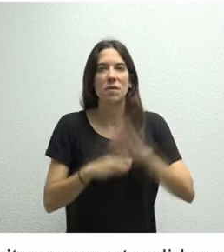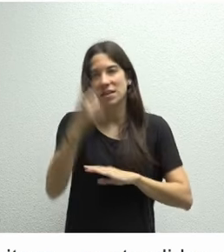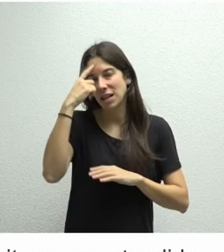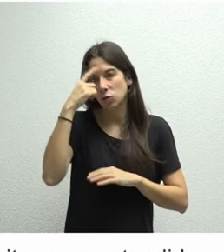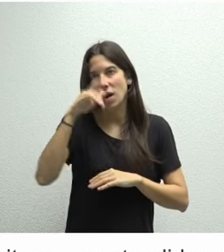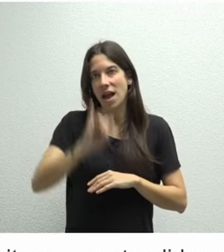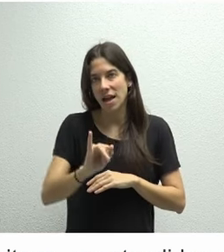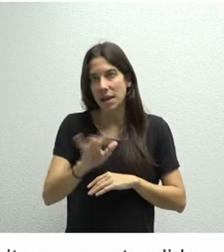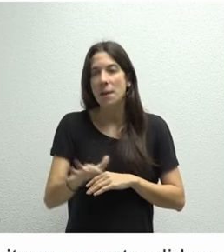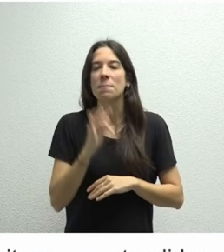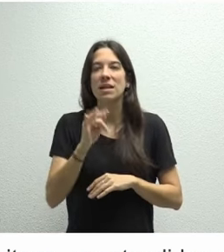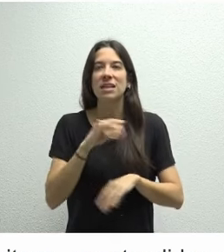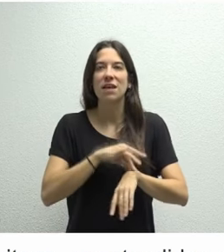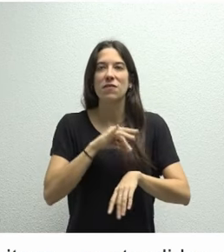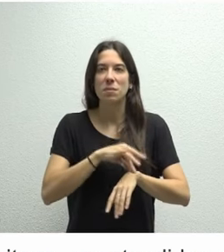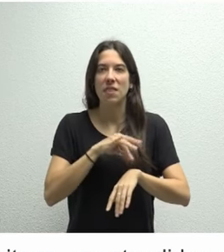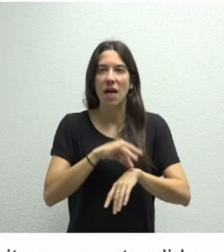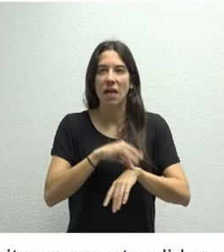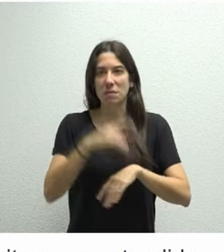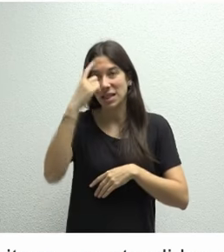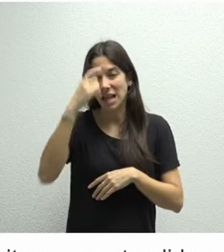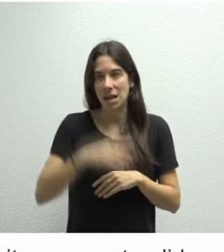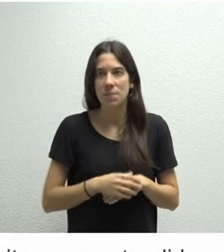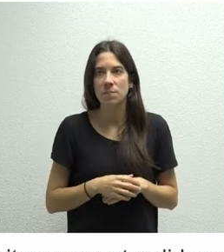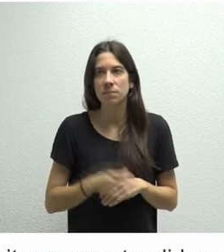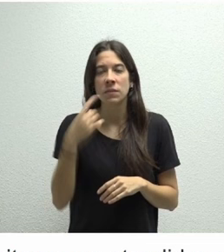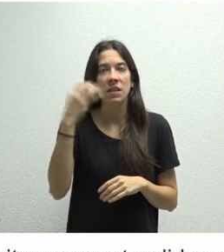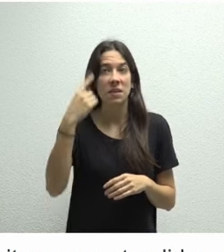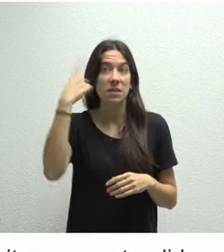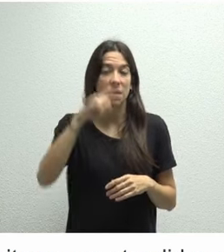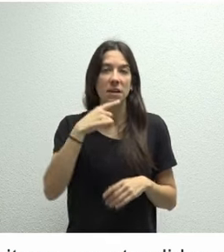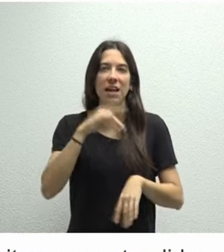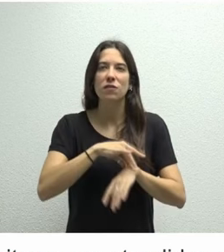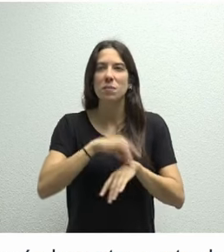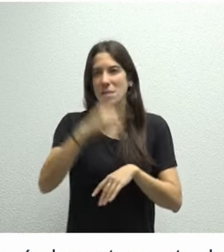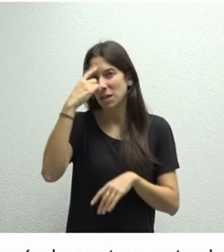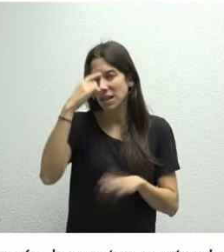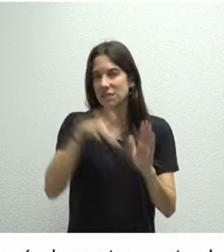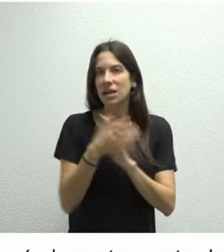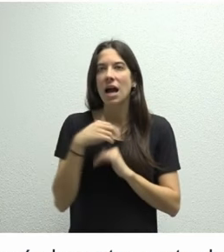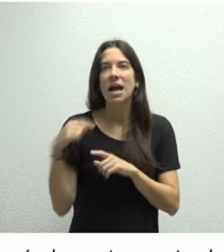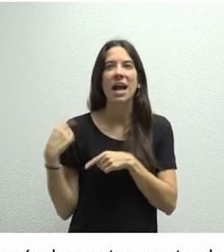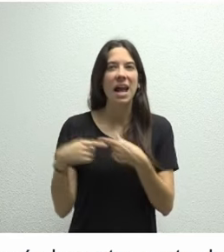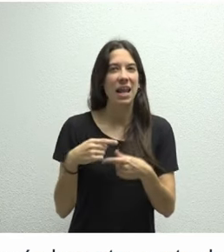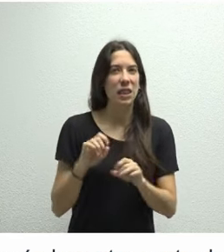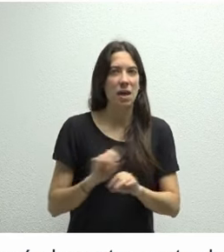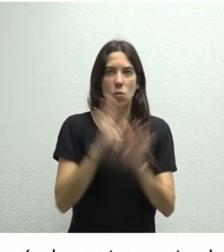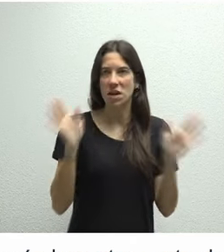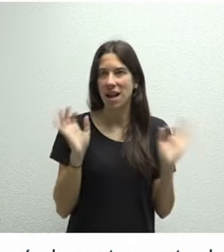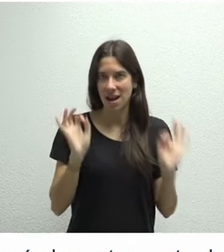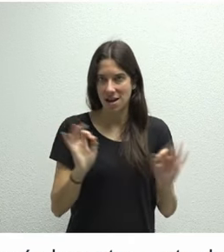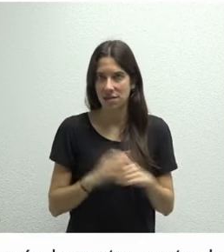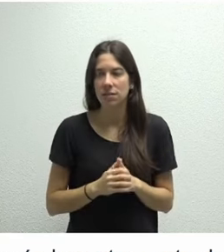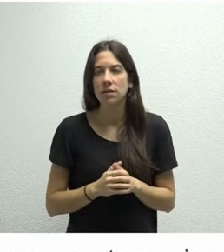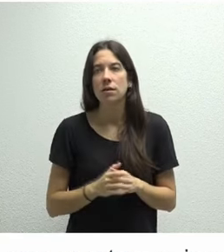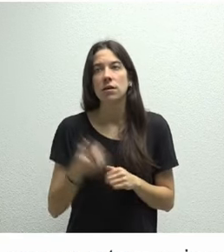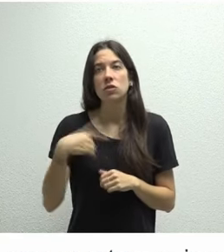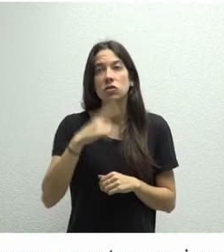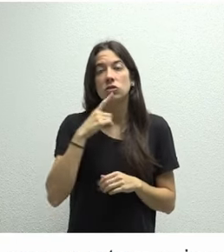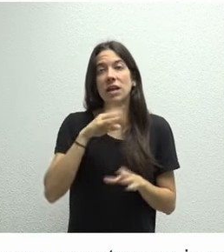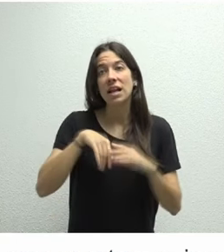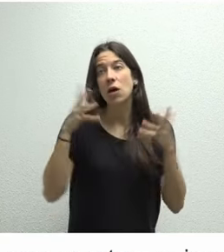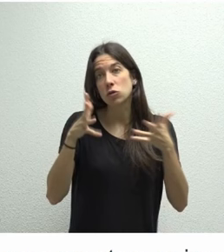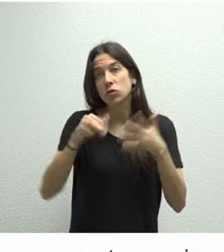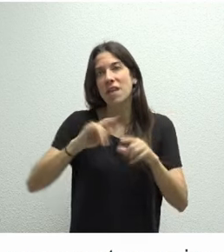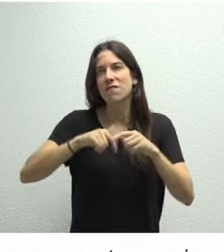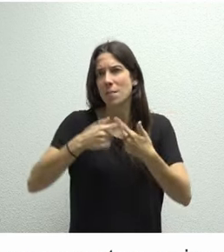intelectual y enfermedad mental hay que tener en cuenta que la enfermedad mental tiene una herencia clarísima y bueno nosotros tenemos en consulta familias